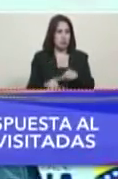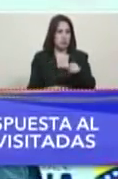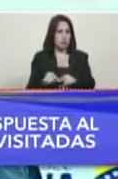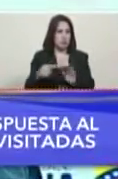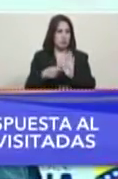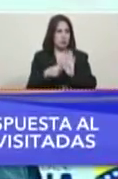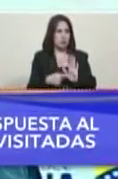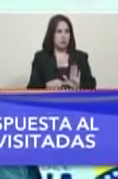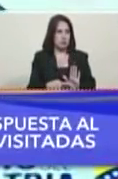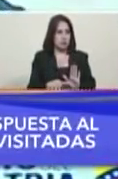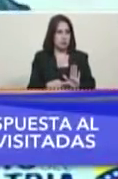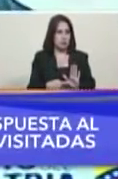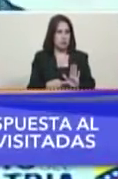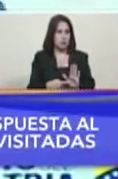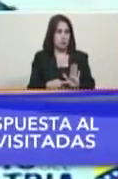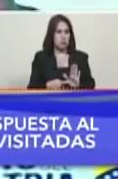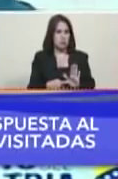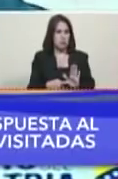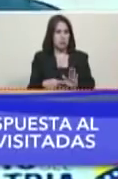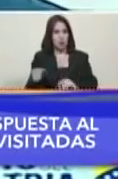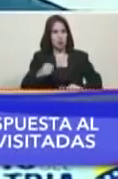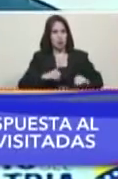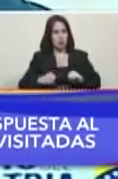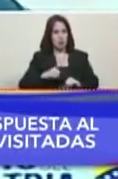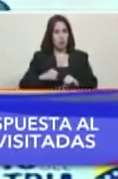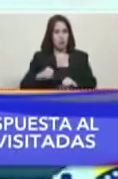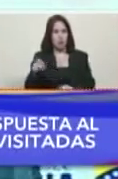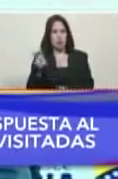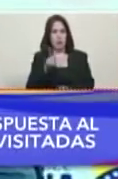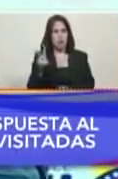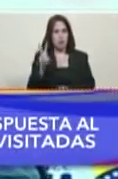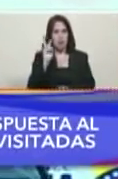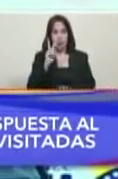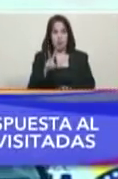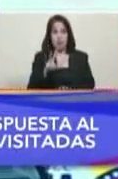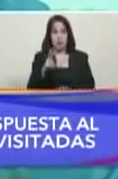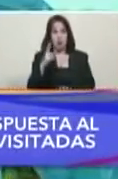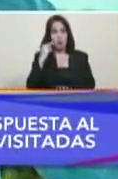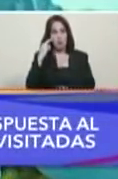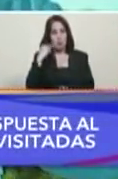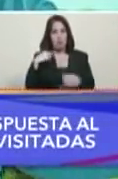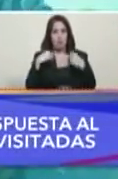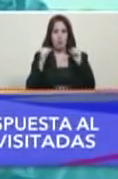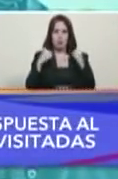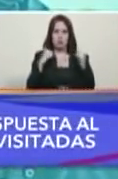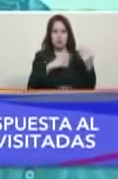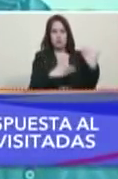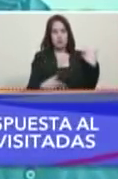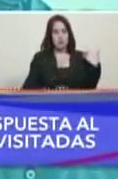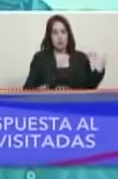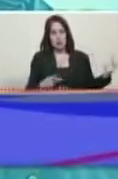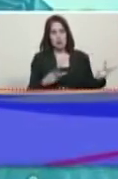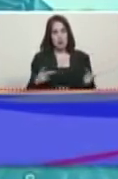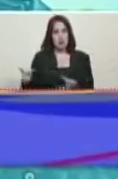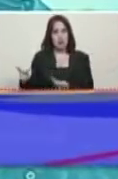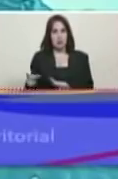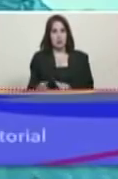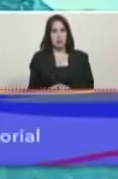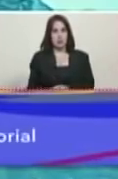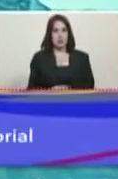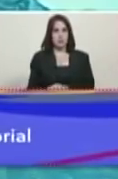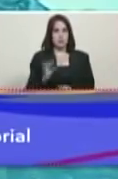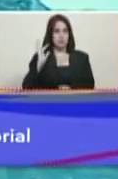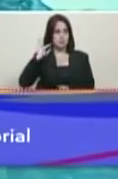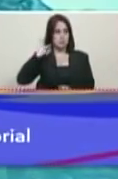cartografía social del Movimiento Somos Venezuela. Por favor, profesor Aristóbulo. Presidente, un abrazo